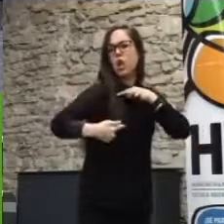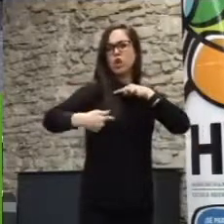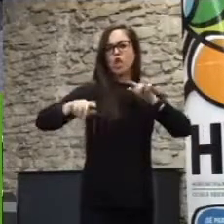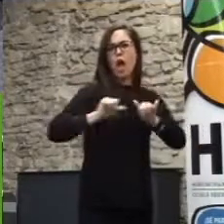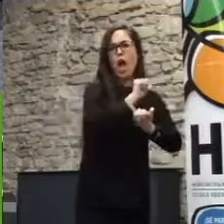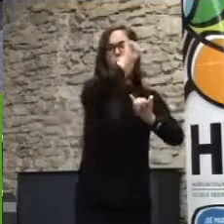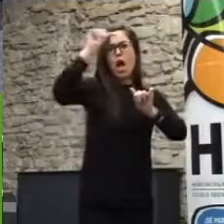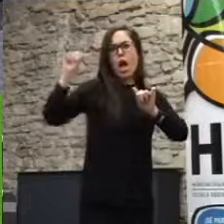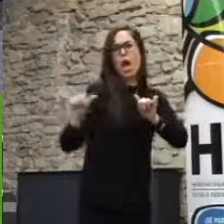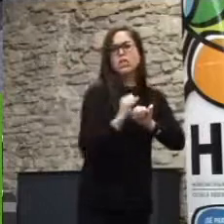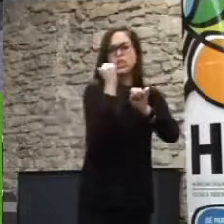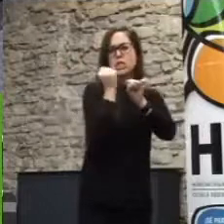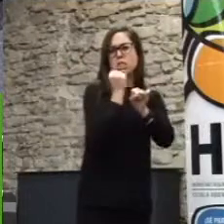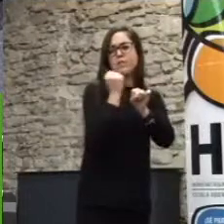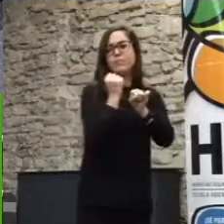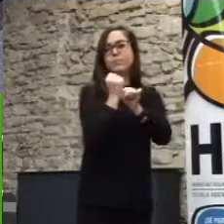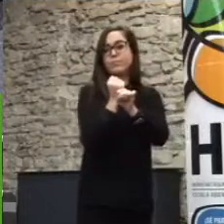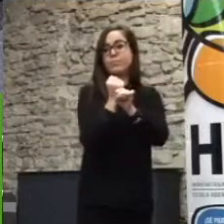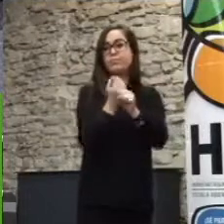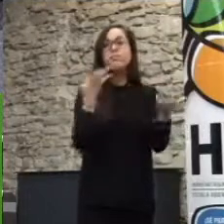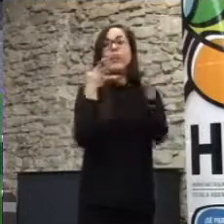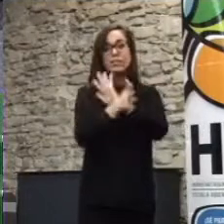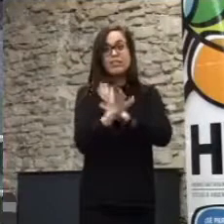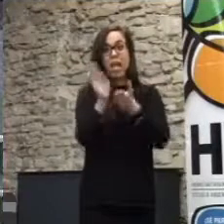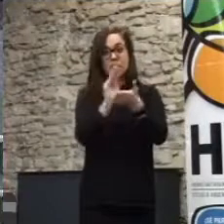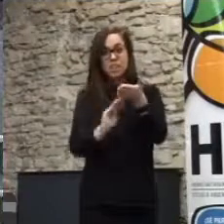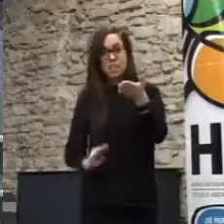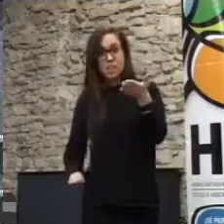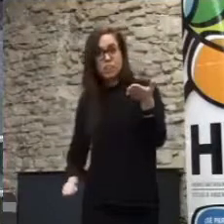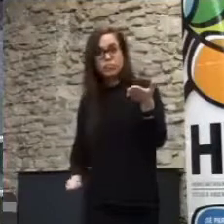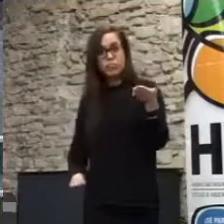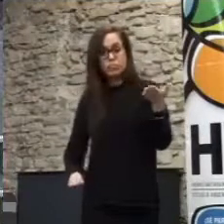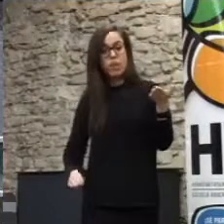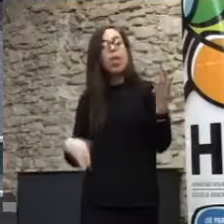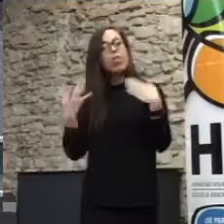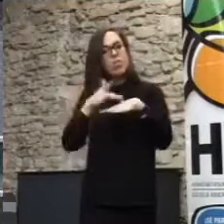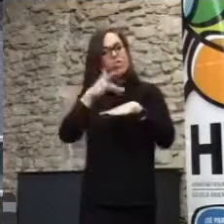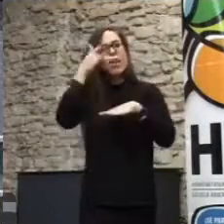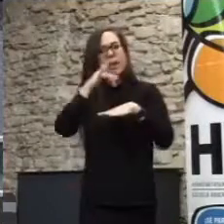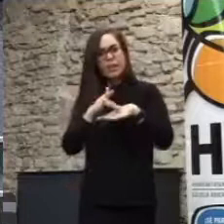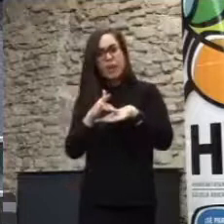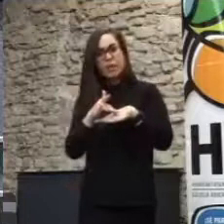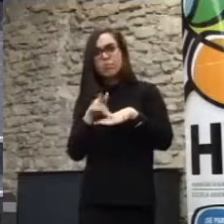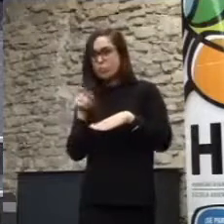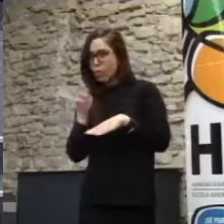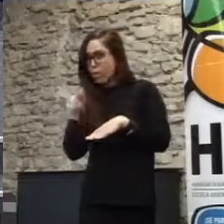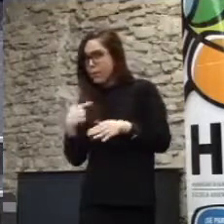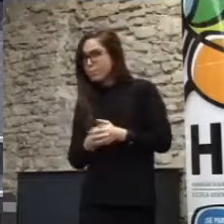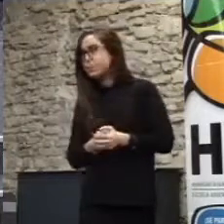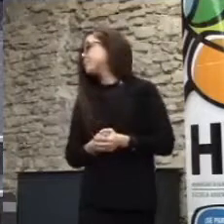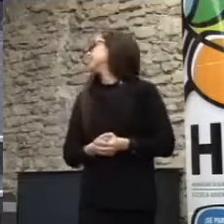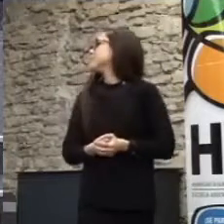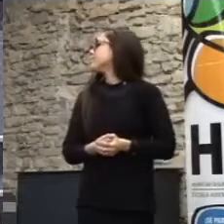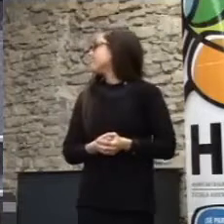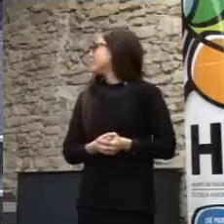horas, porque medios que pueden decir que serían prensa escrita, claro, ellos tienen el medio digital, al igual que vosotros, ¿no? En tu caso,